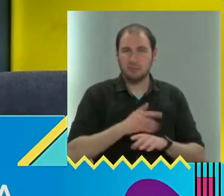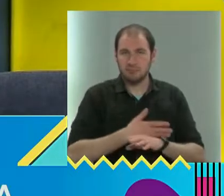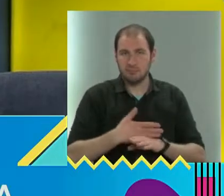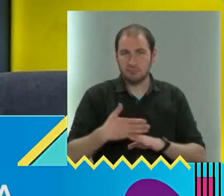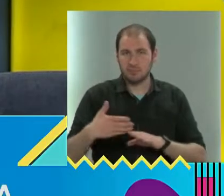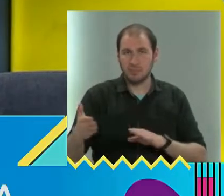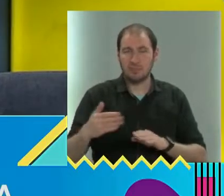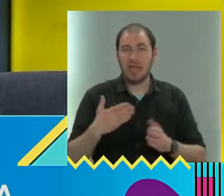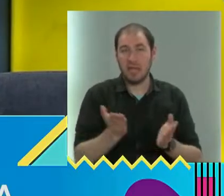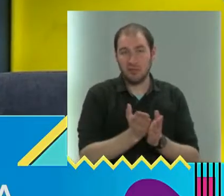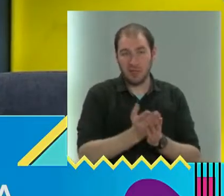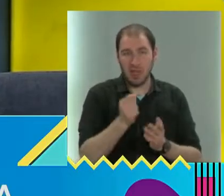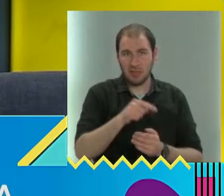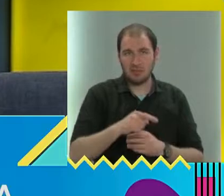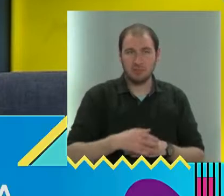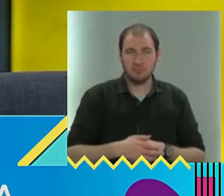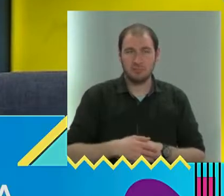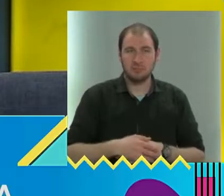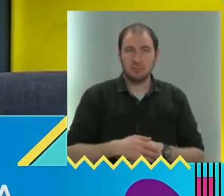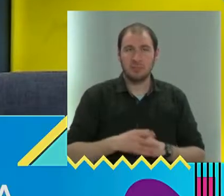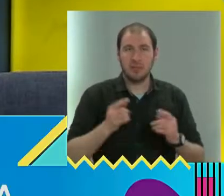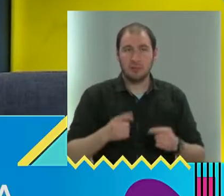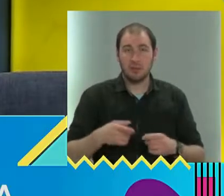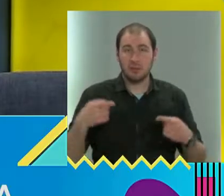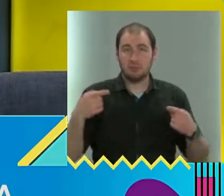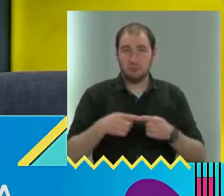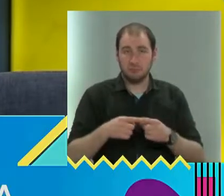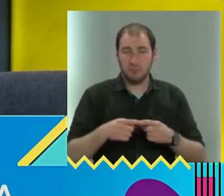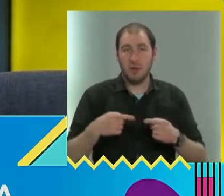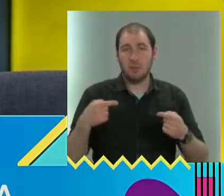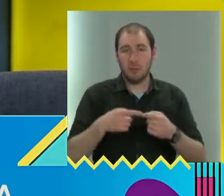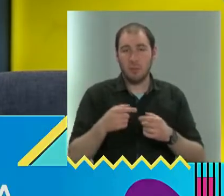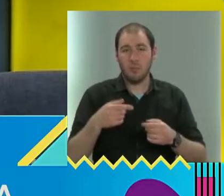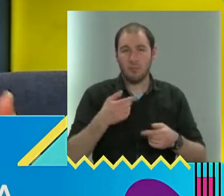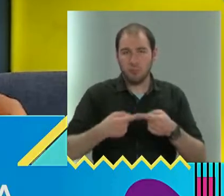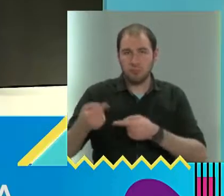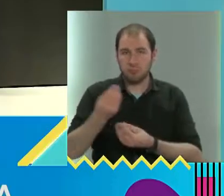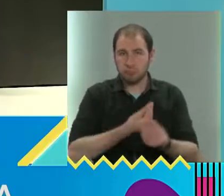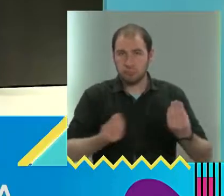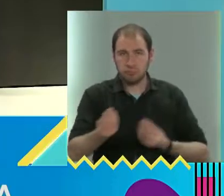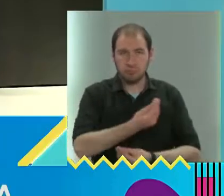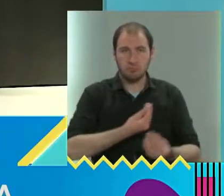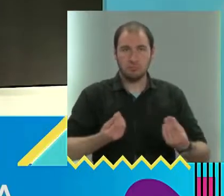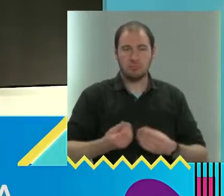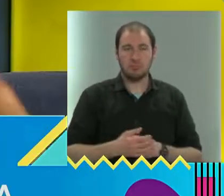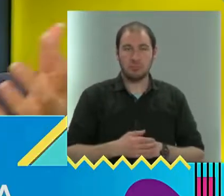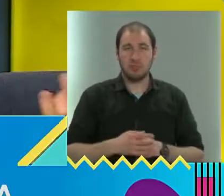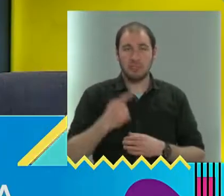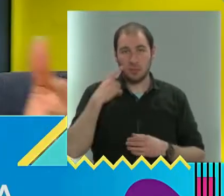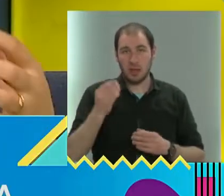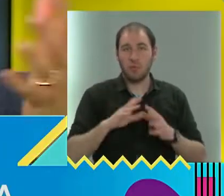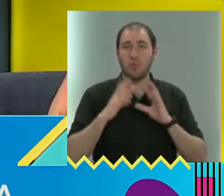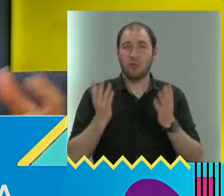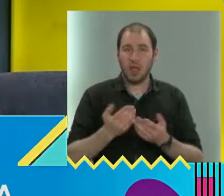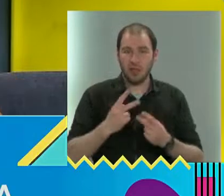que va realizando el estudiante y la visión también, con la visión de la movilidad, esto de que el estudiante es un ciudadano del